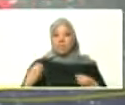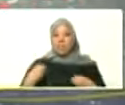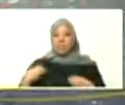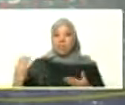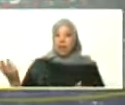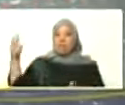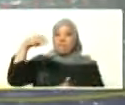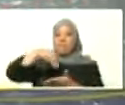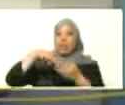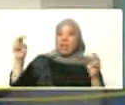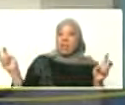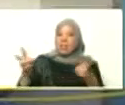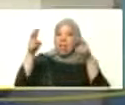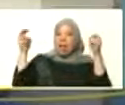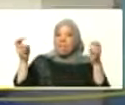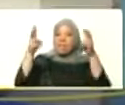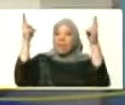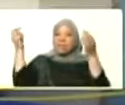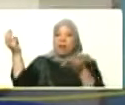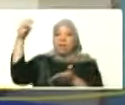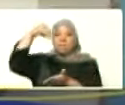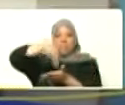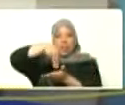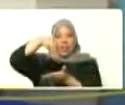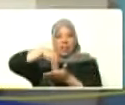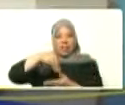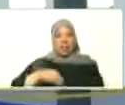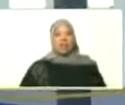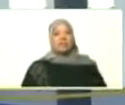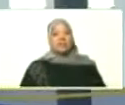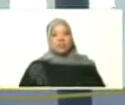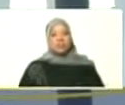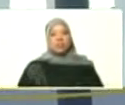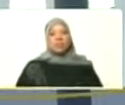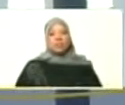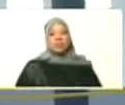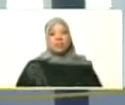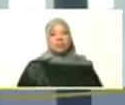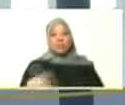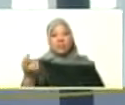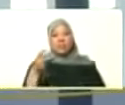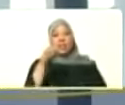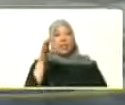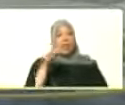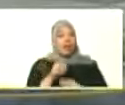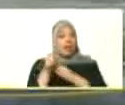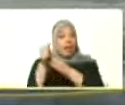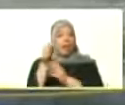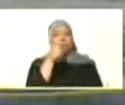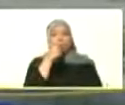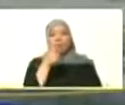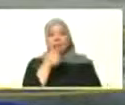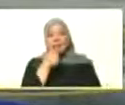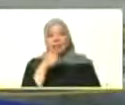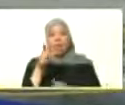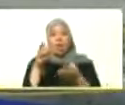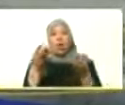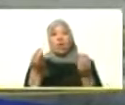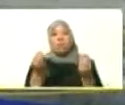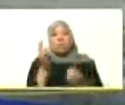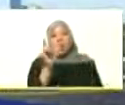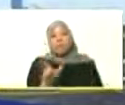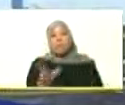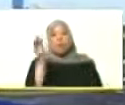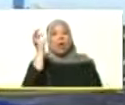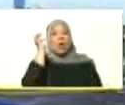Gracias, presidente. Gracias, Carmen. Presidente, Carmen es una extraordinaria lideresa, como las muchas lideresas que